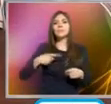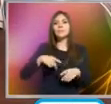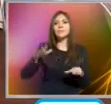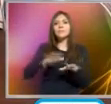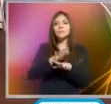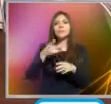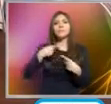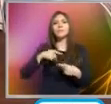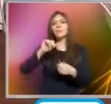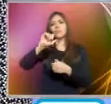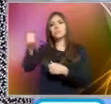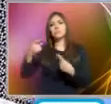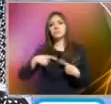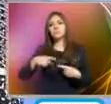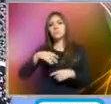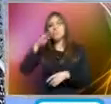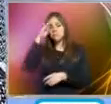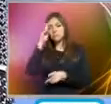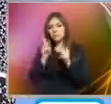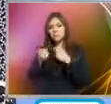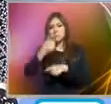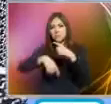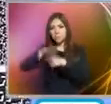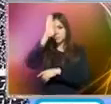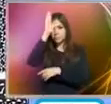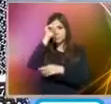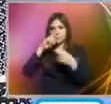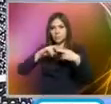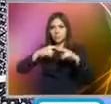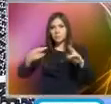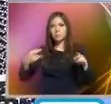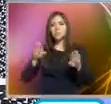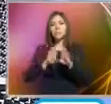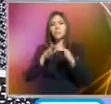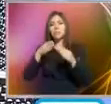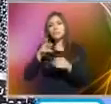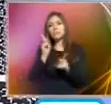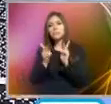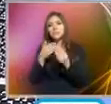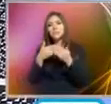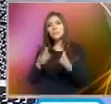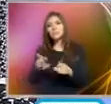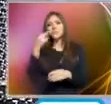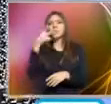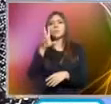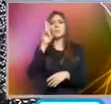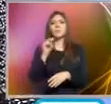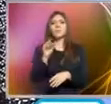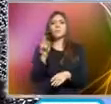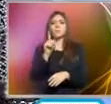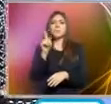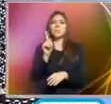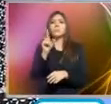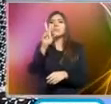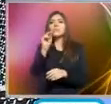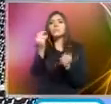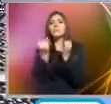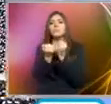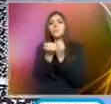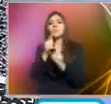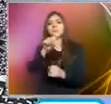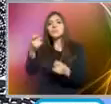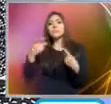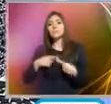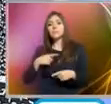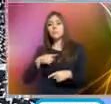tener relaciones abiertas, pero sin involucramiento sentimental. Entonces, eres infiel porque ya no solamente estás físicamente con esa persona,